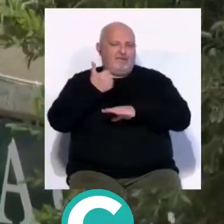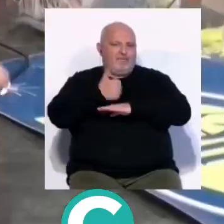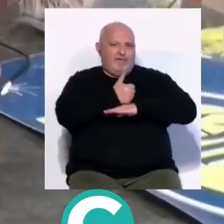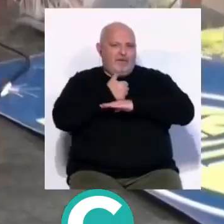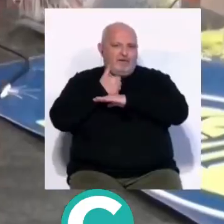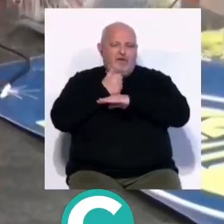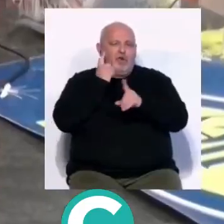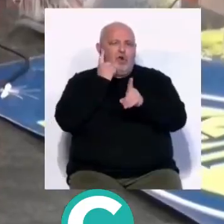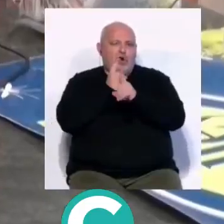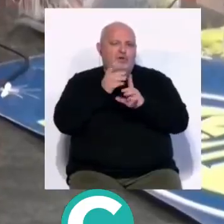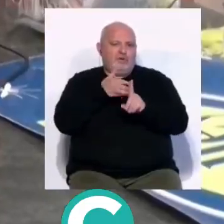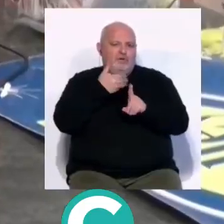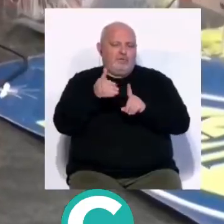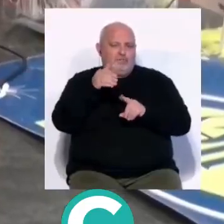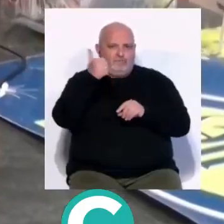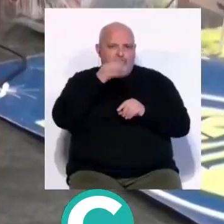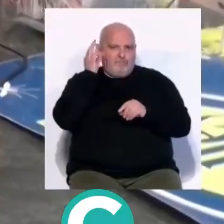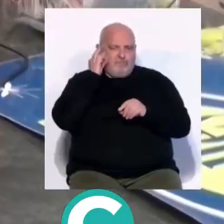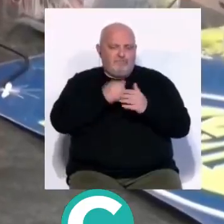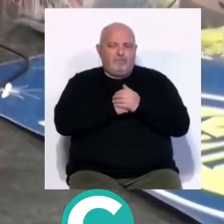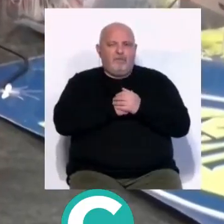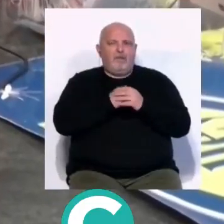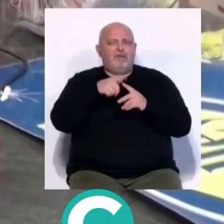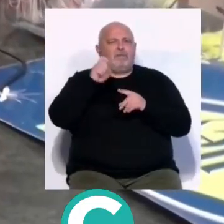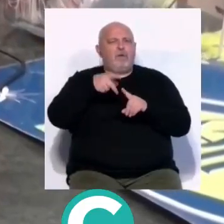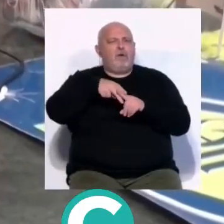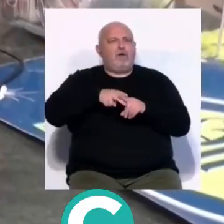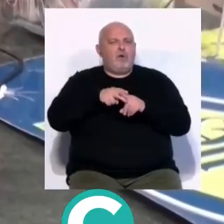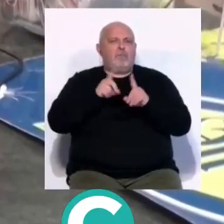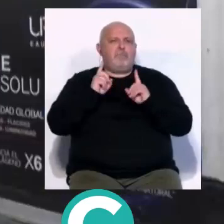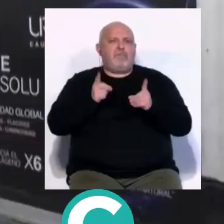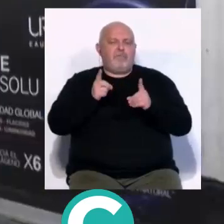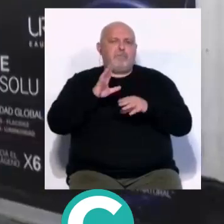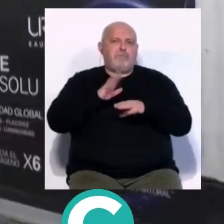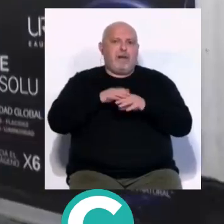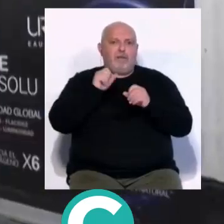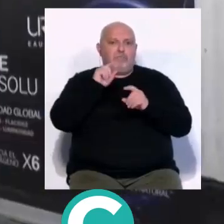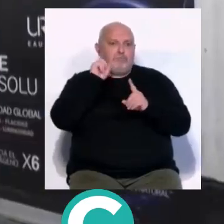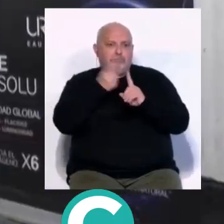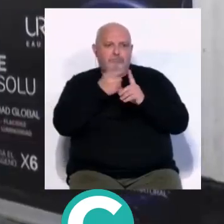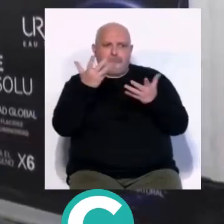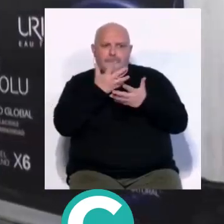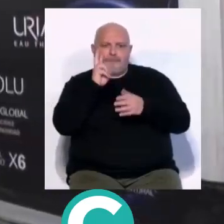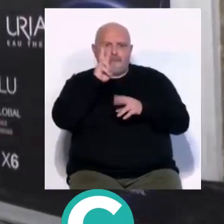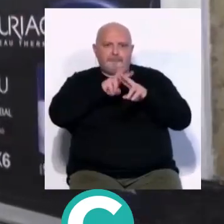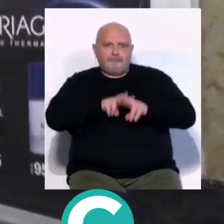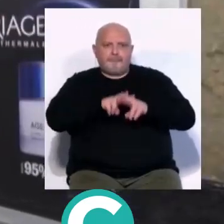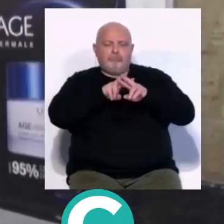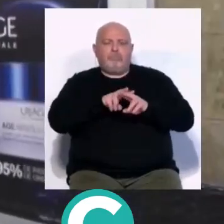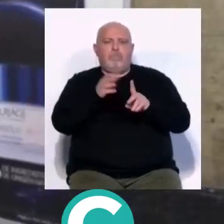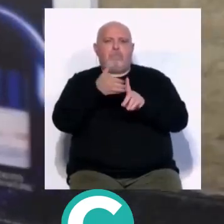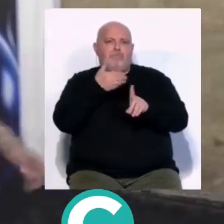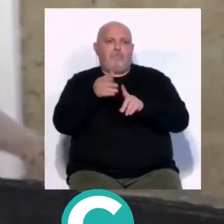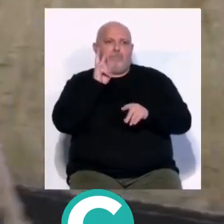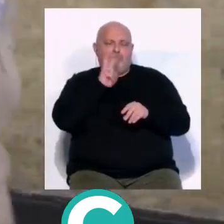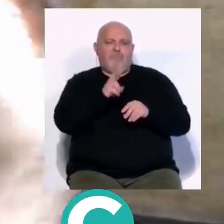ciudadana contra la violencia de género. También en instrumentos para la prevención y para la detección de posibles casos de maltrato